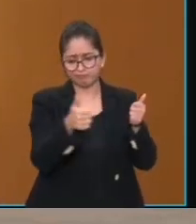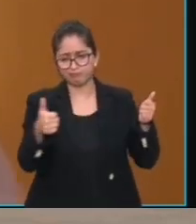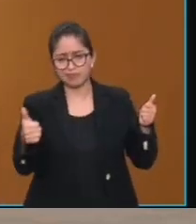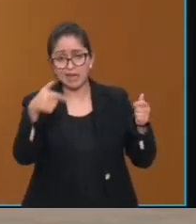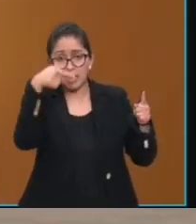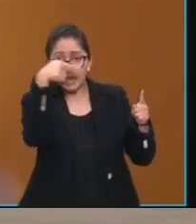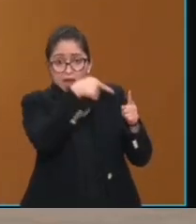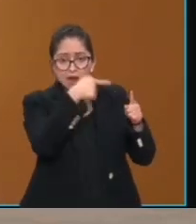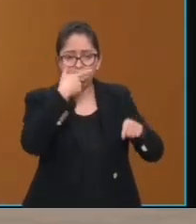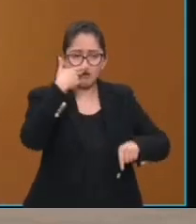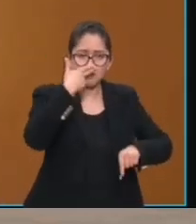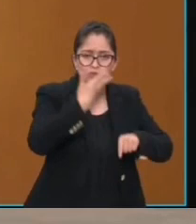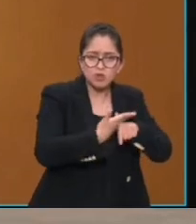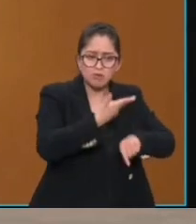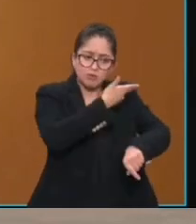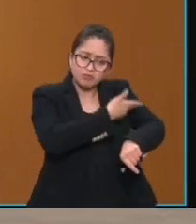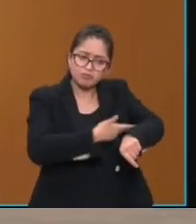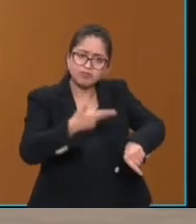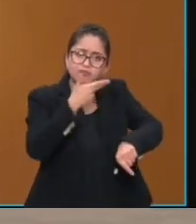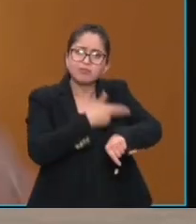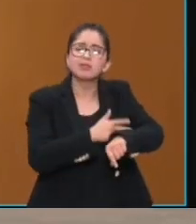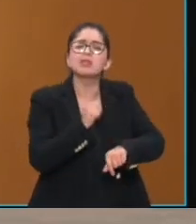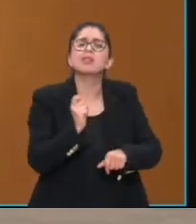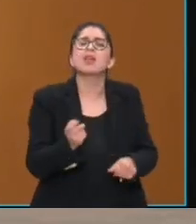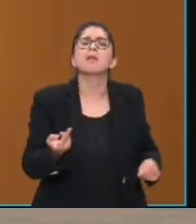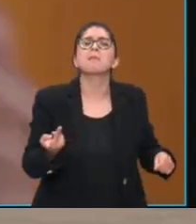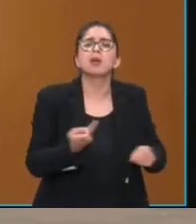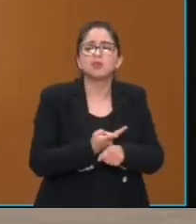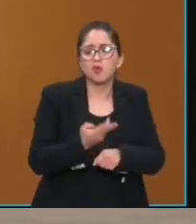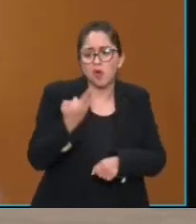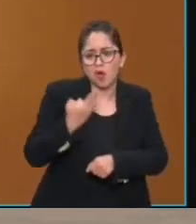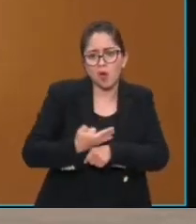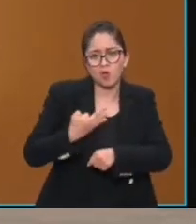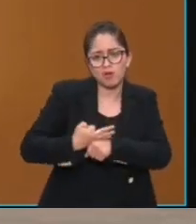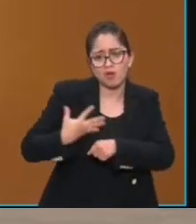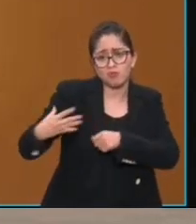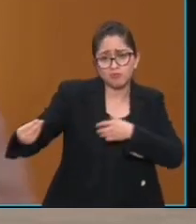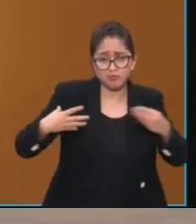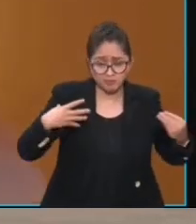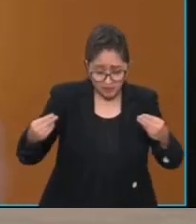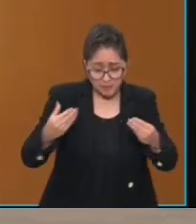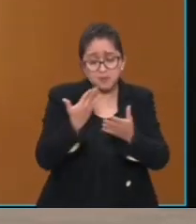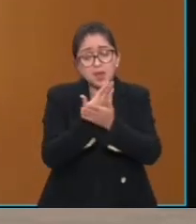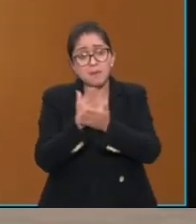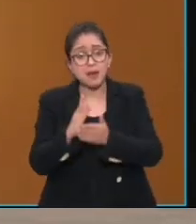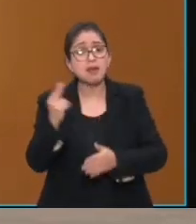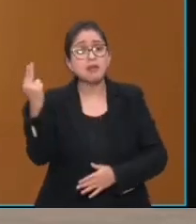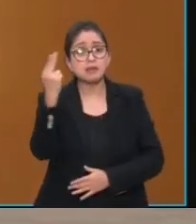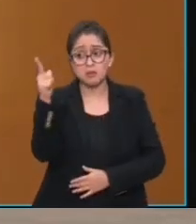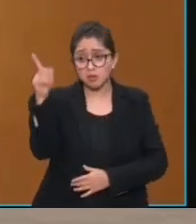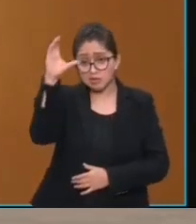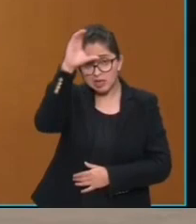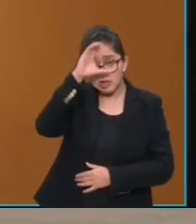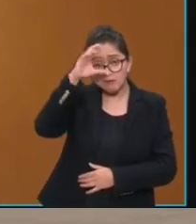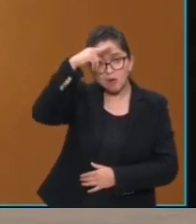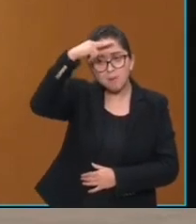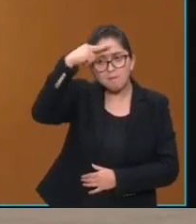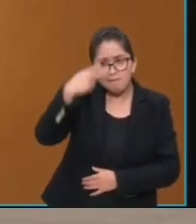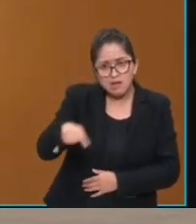revisar la gestión que se hizo de la pandemia. Necesitamos asesorarnos, además de científicos mexicanos